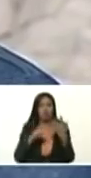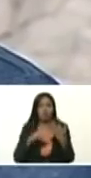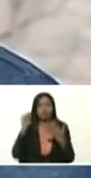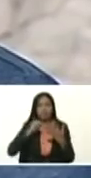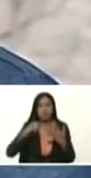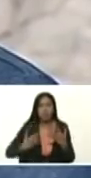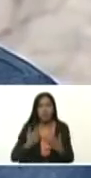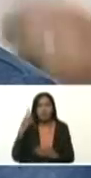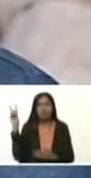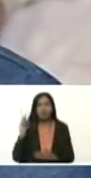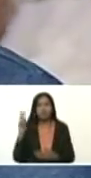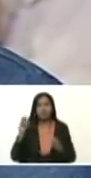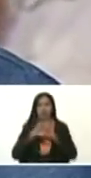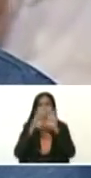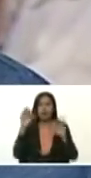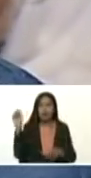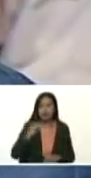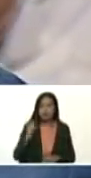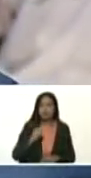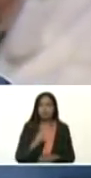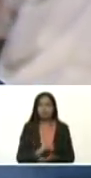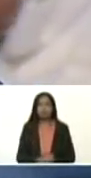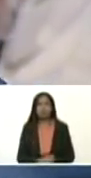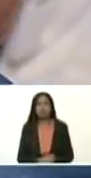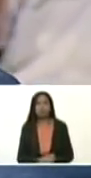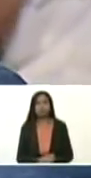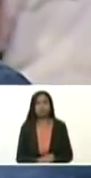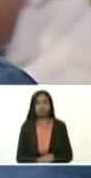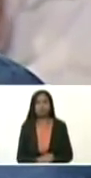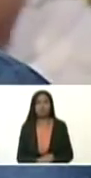puede, Venezuela! ¡Claro que sí!